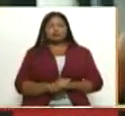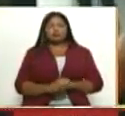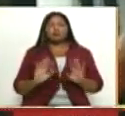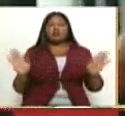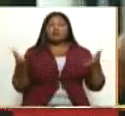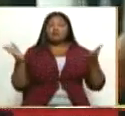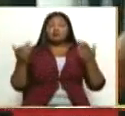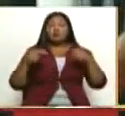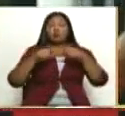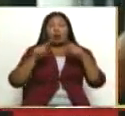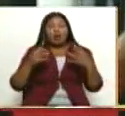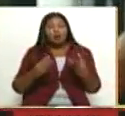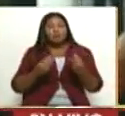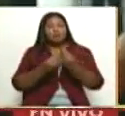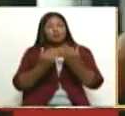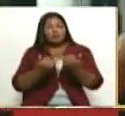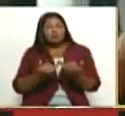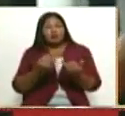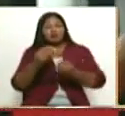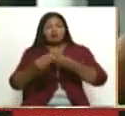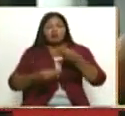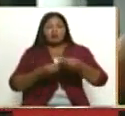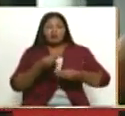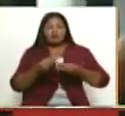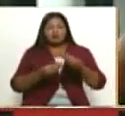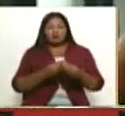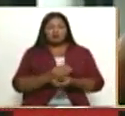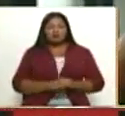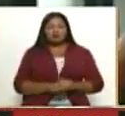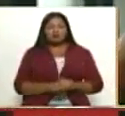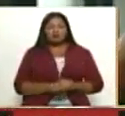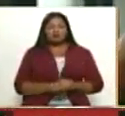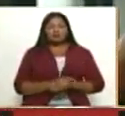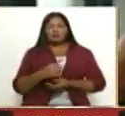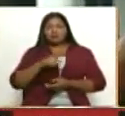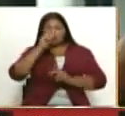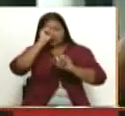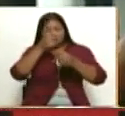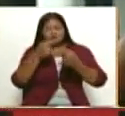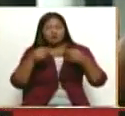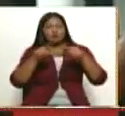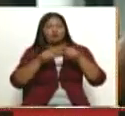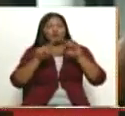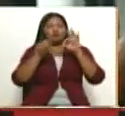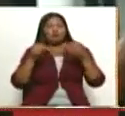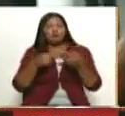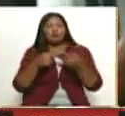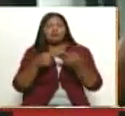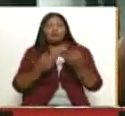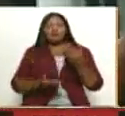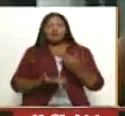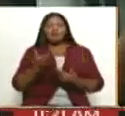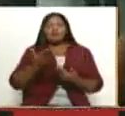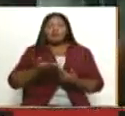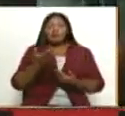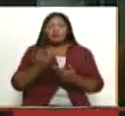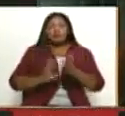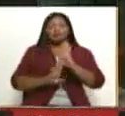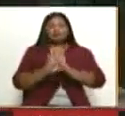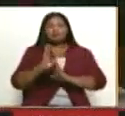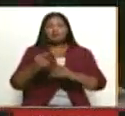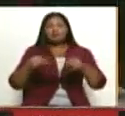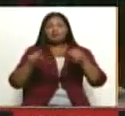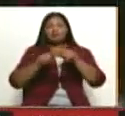Impulsamos este acompañamiento con el reconocimiento de los importantes